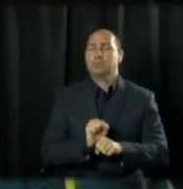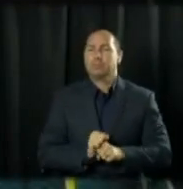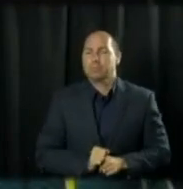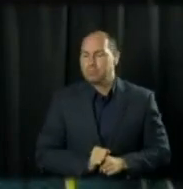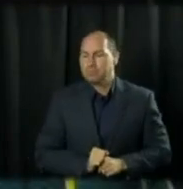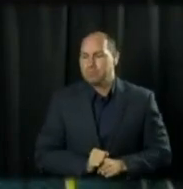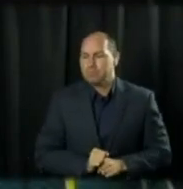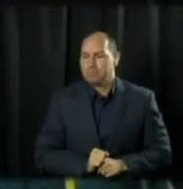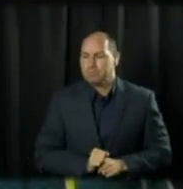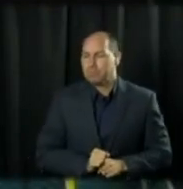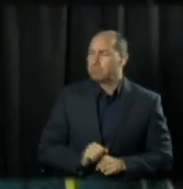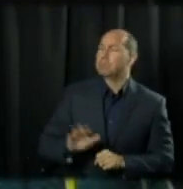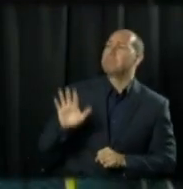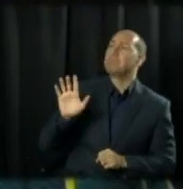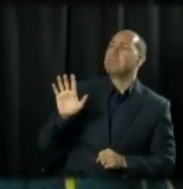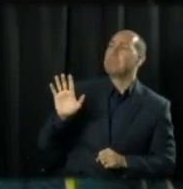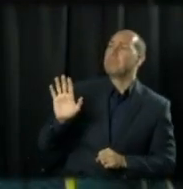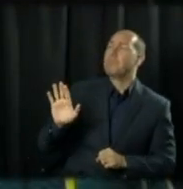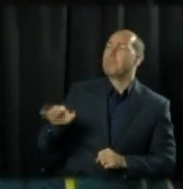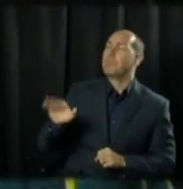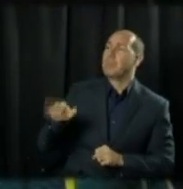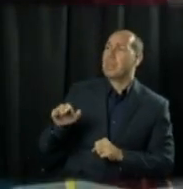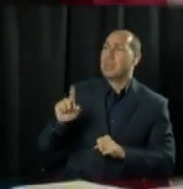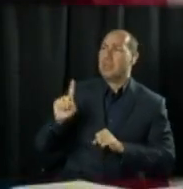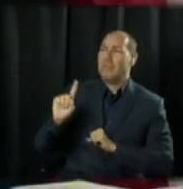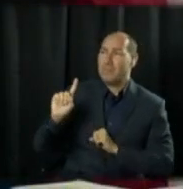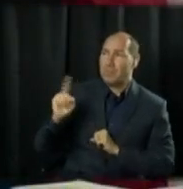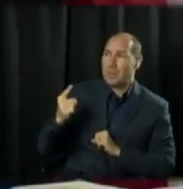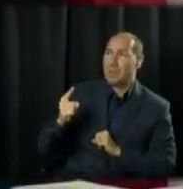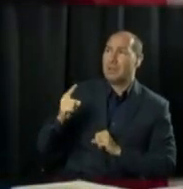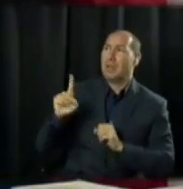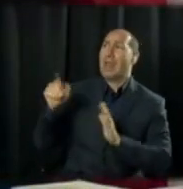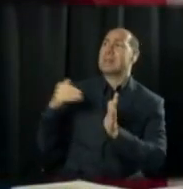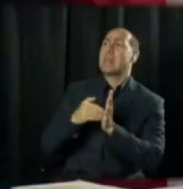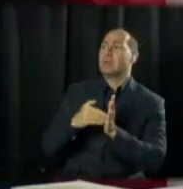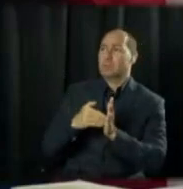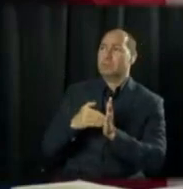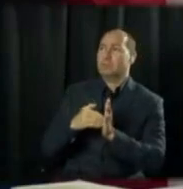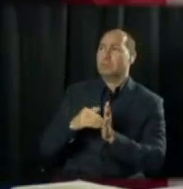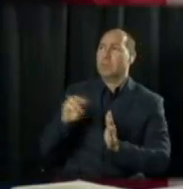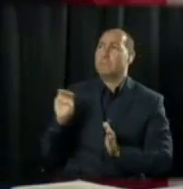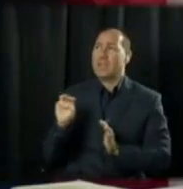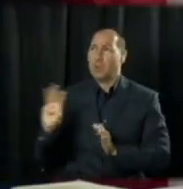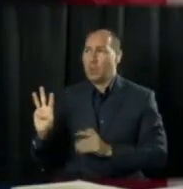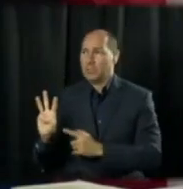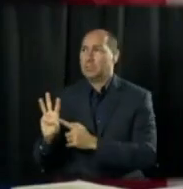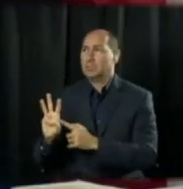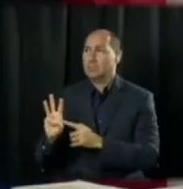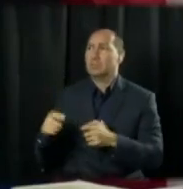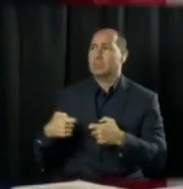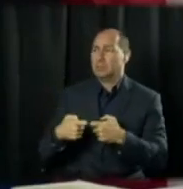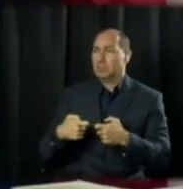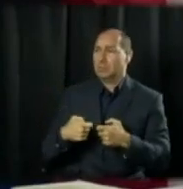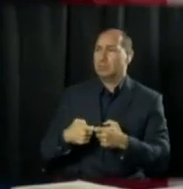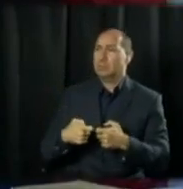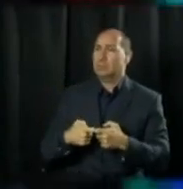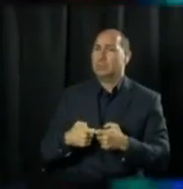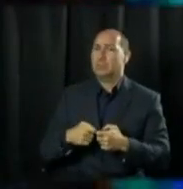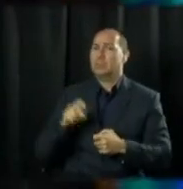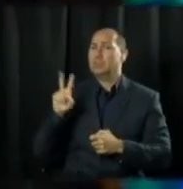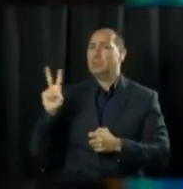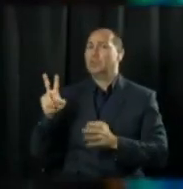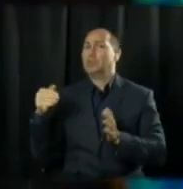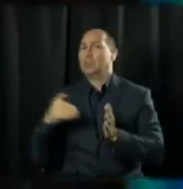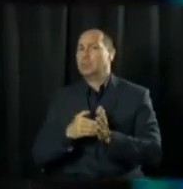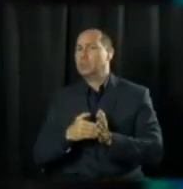El primer plan es de 1,000 megawatts, correcto, y ese ya está, y estamos esperando la respuesta, y la próxima